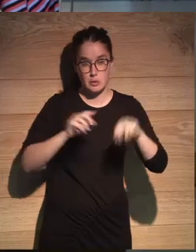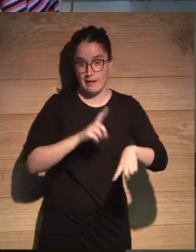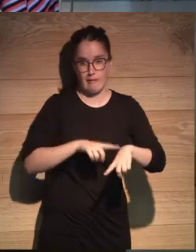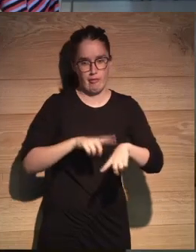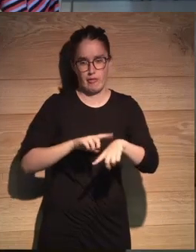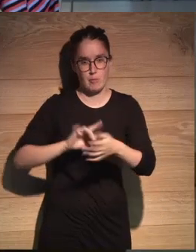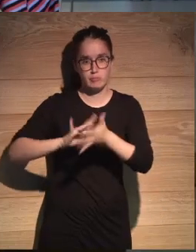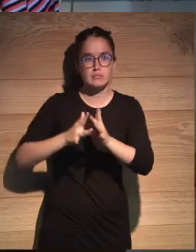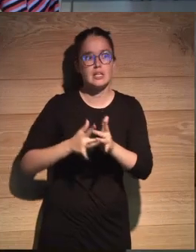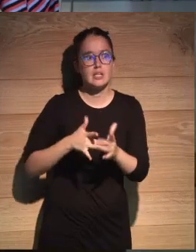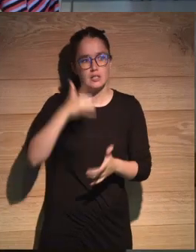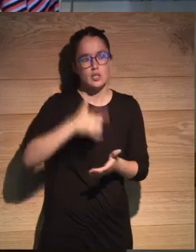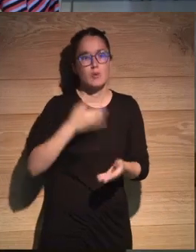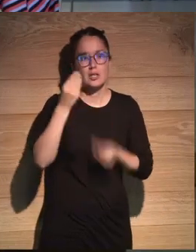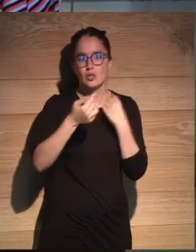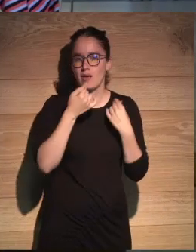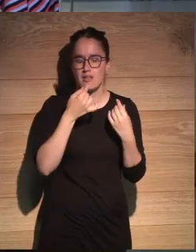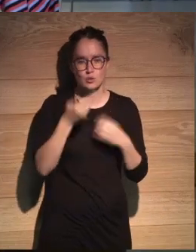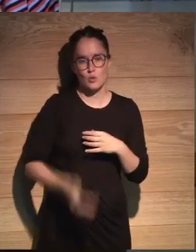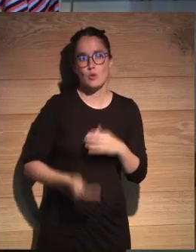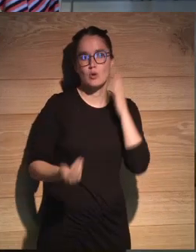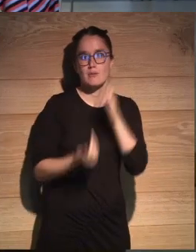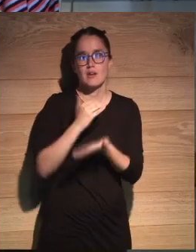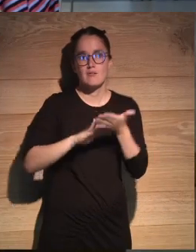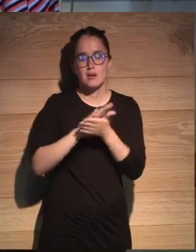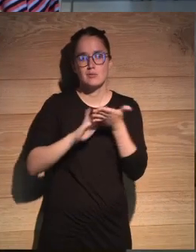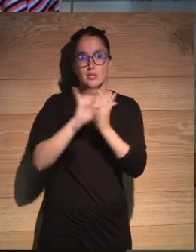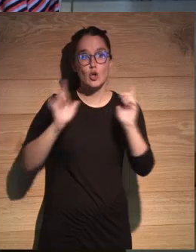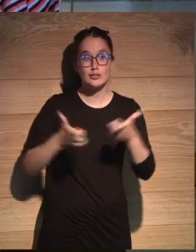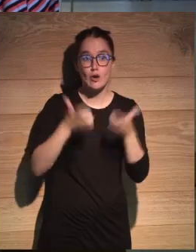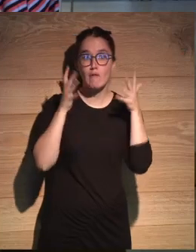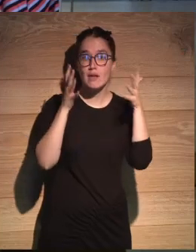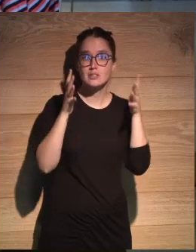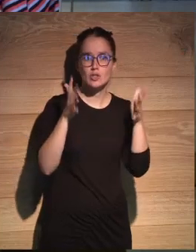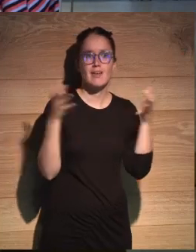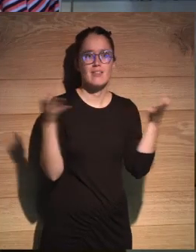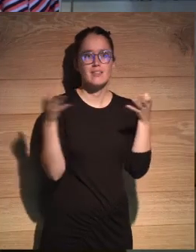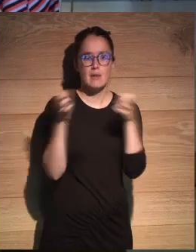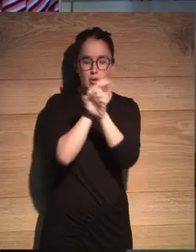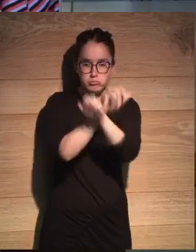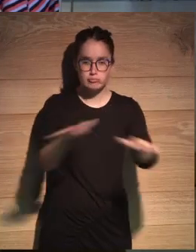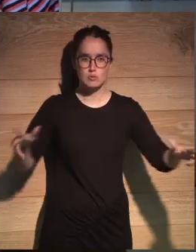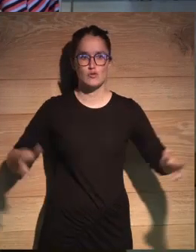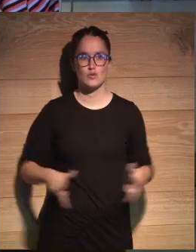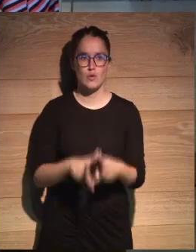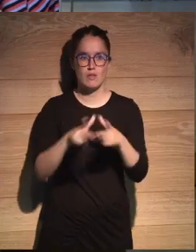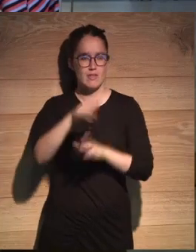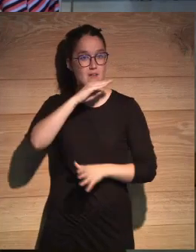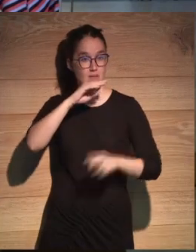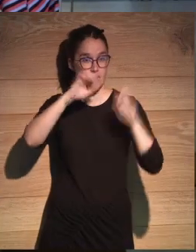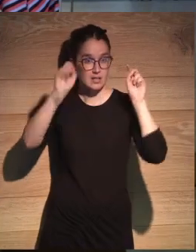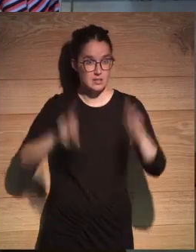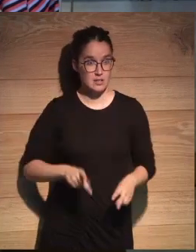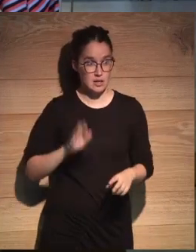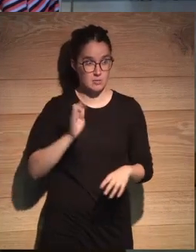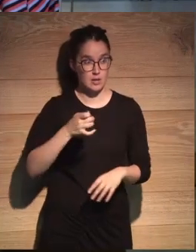cumplir el tiempo. No, yo creo que ha dado la clave, y la hablábamos esta mañana en el Consejo Asesor, de decir, hay que llegar a la sociedad sin enfadarse. Es verdad